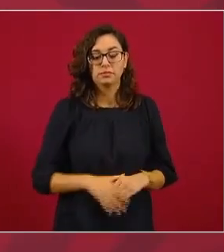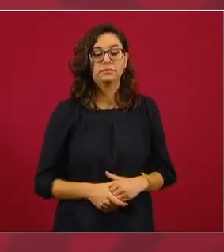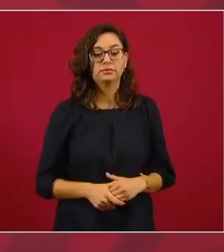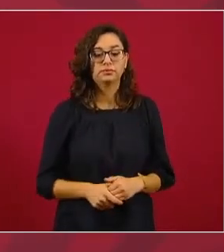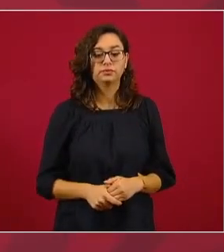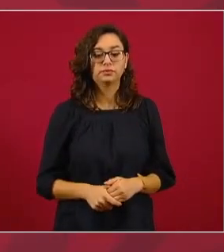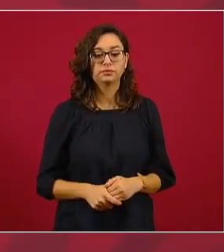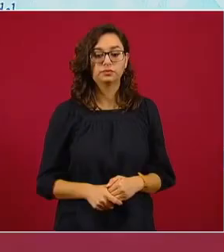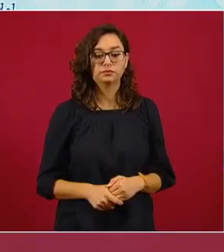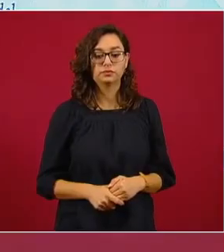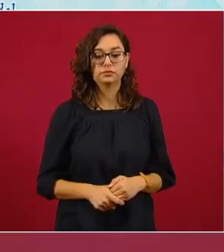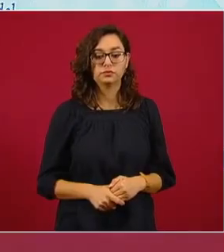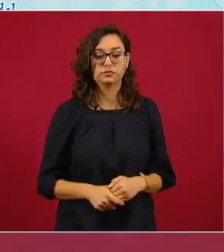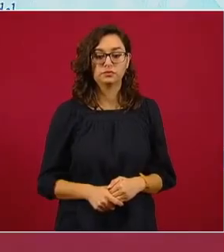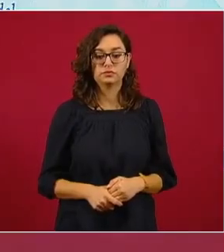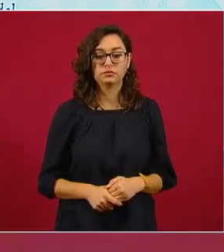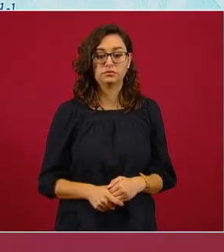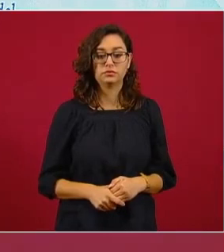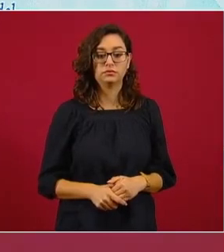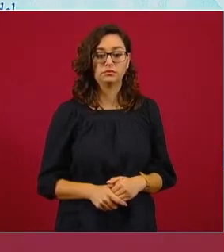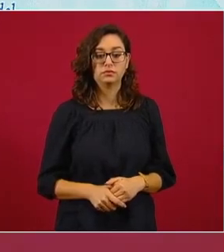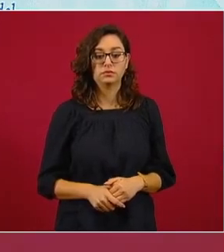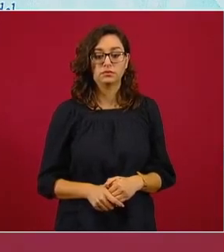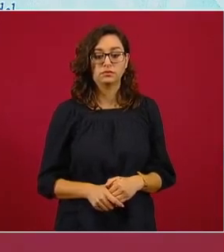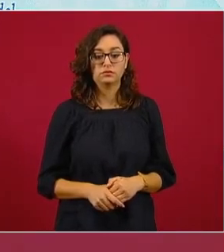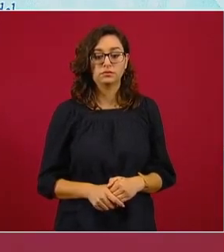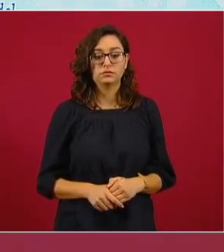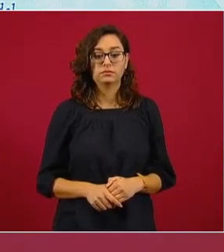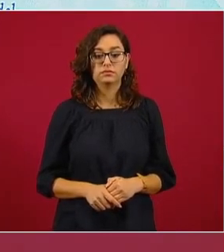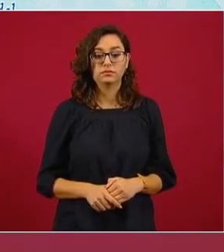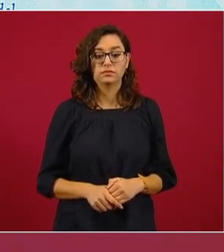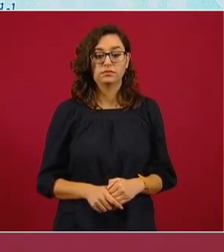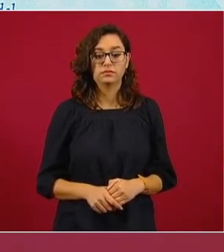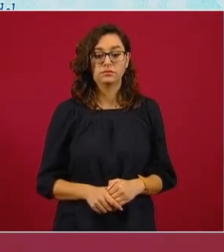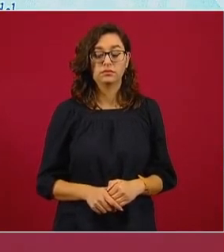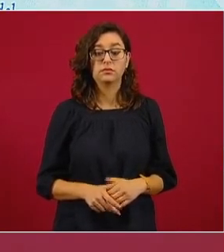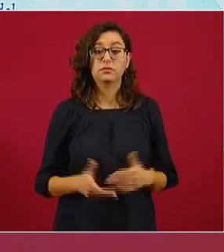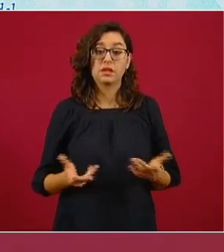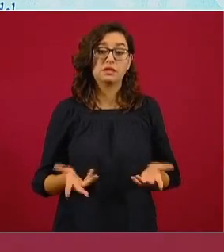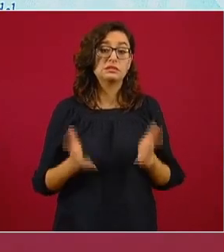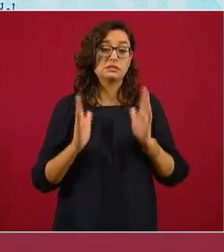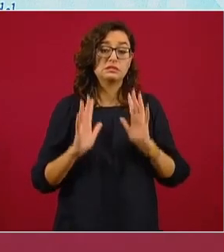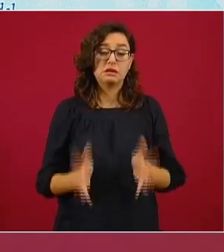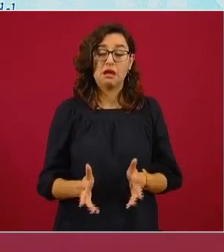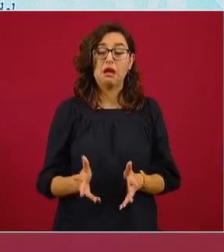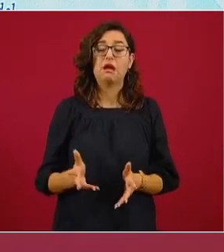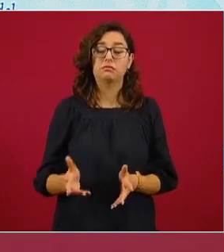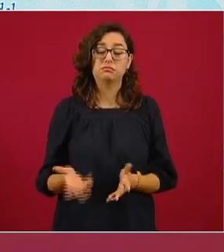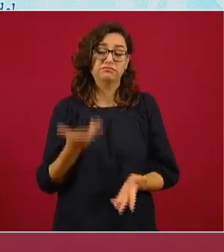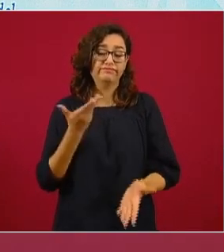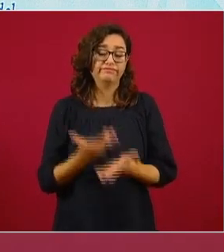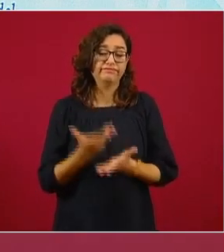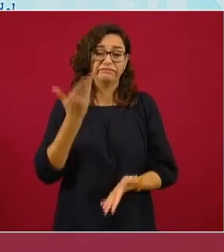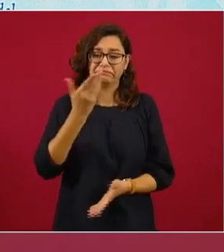hay denuncias en todos los casos. El caso, por ejemplo, de